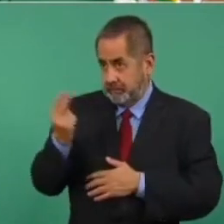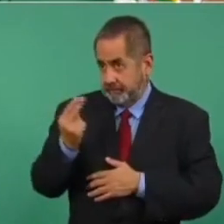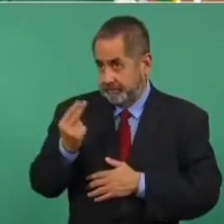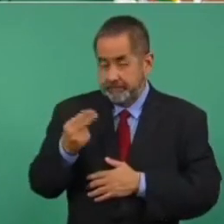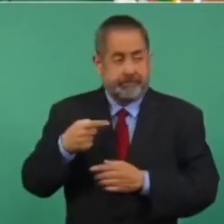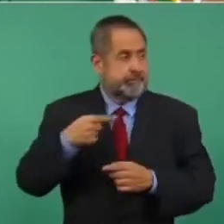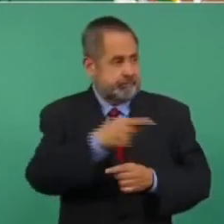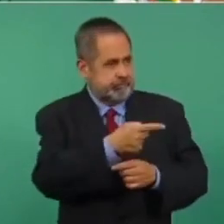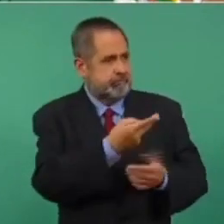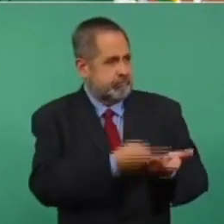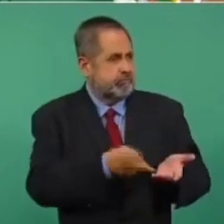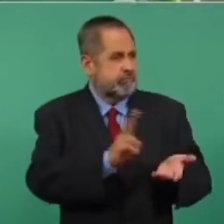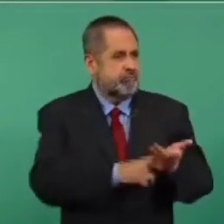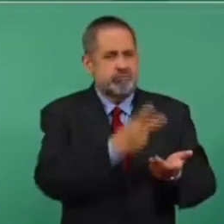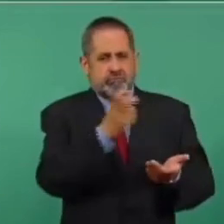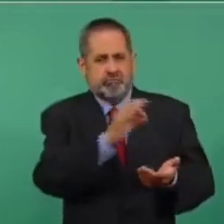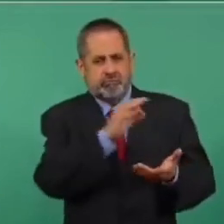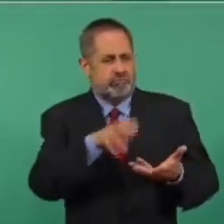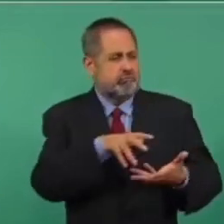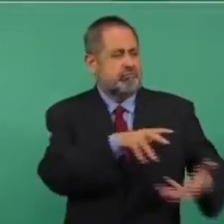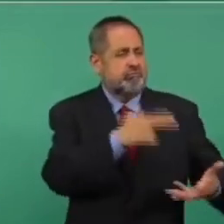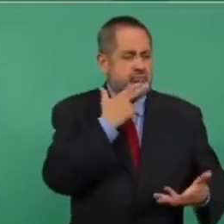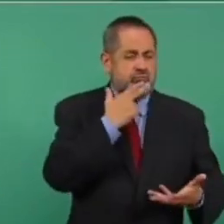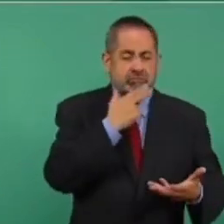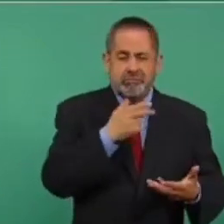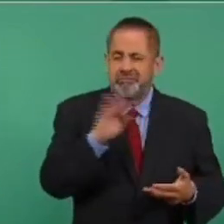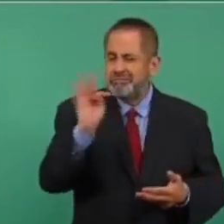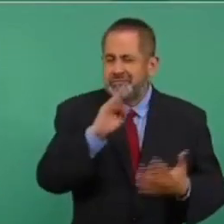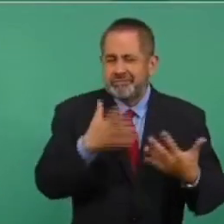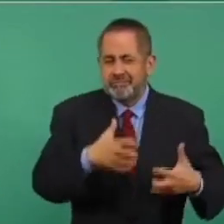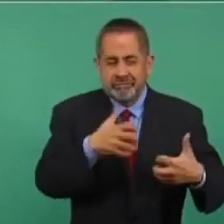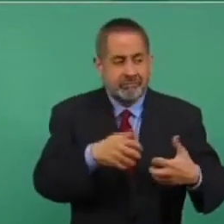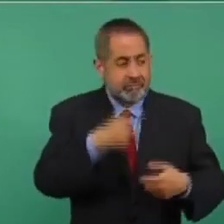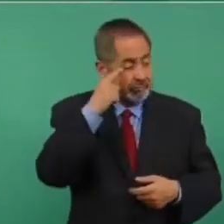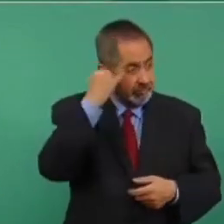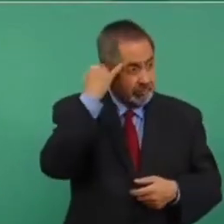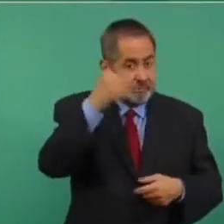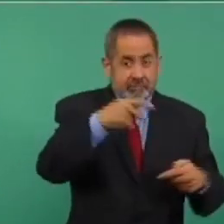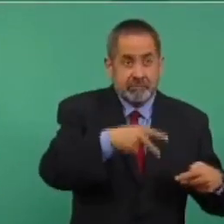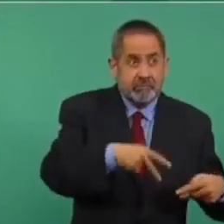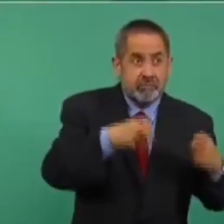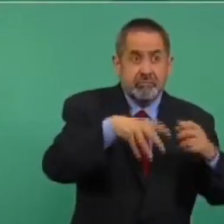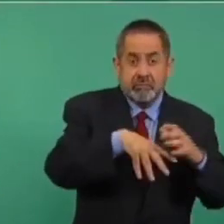Si toda esa energía se produce y se sube